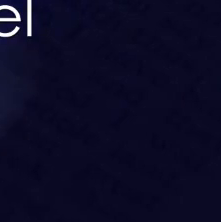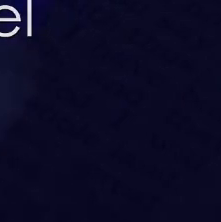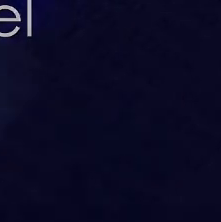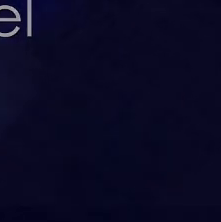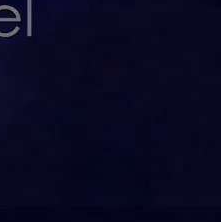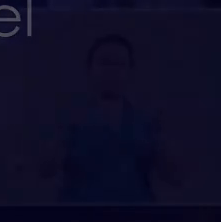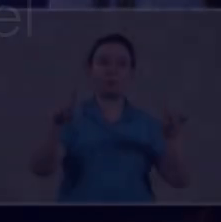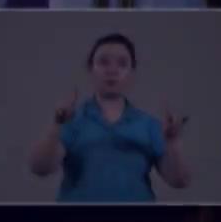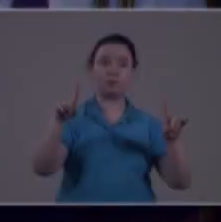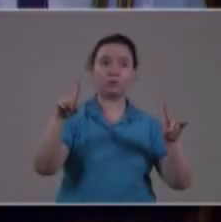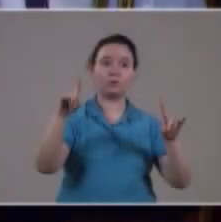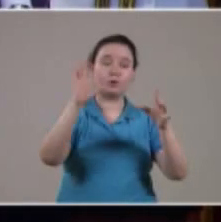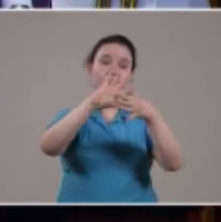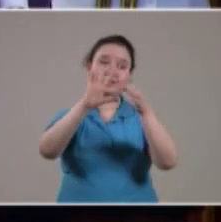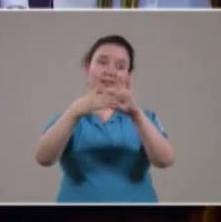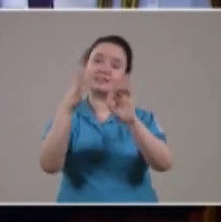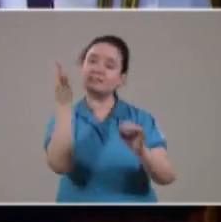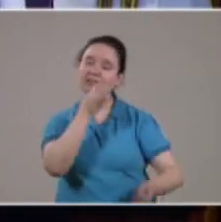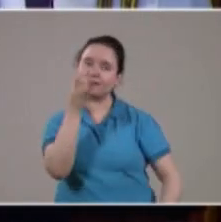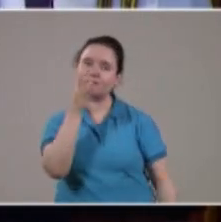por las esclavas.